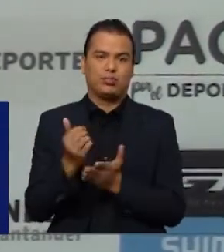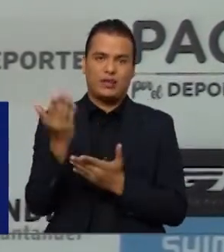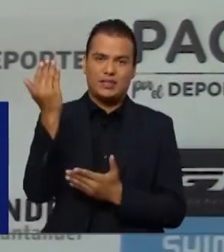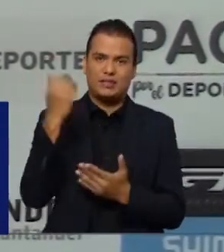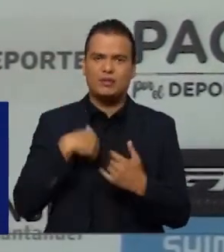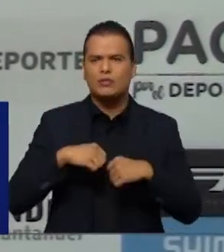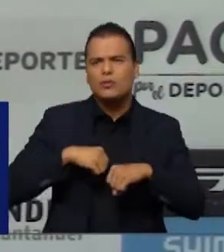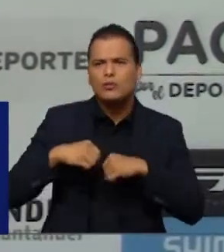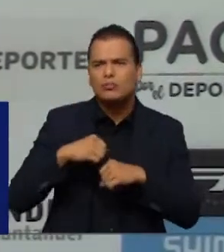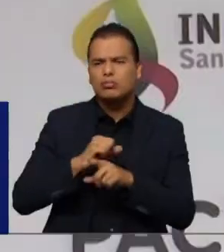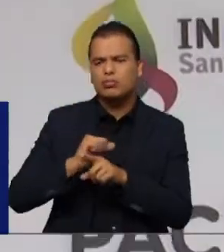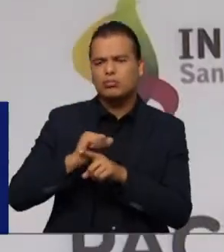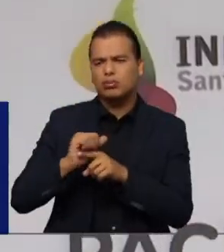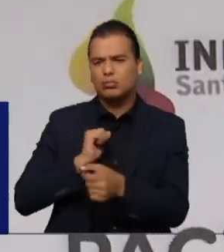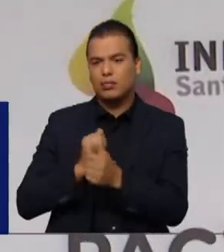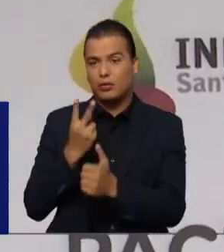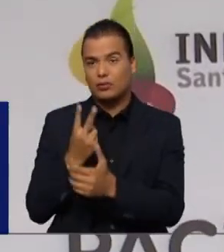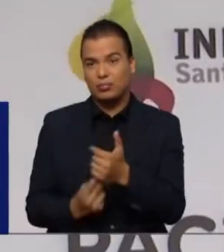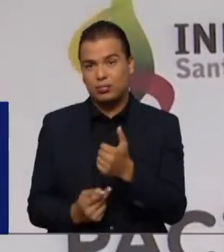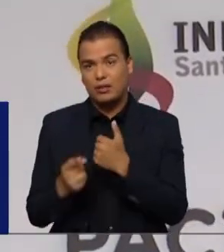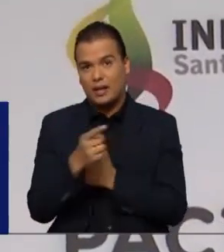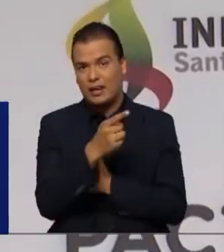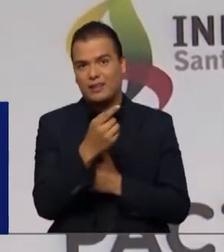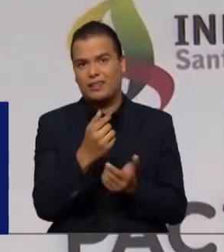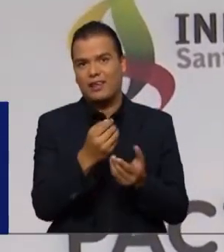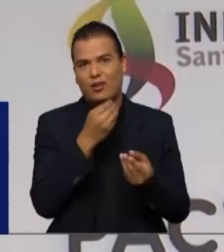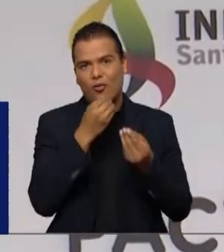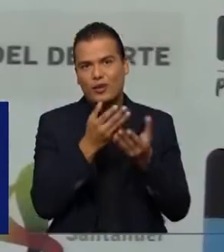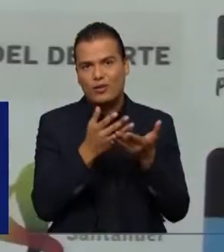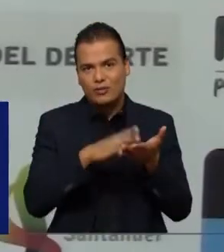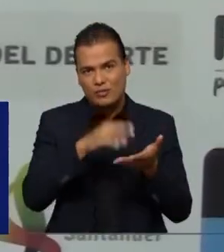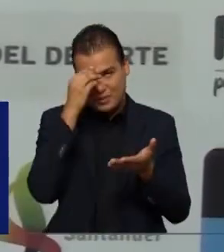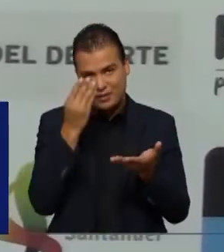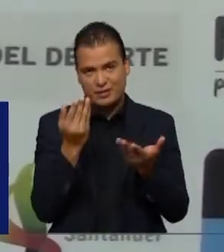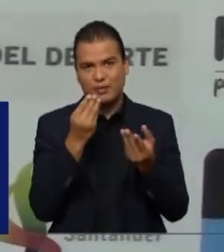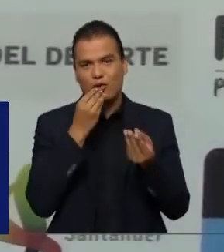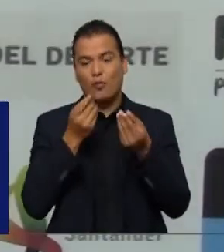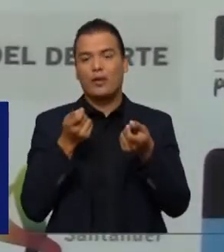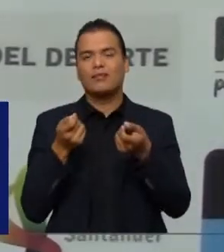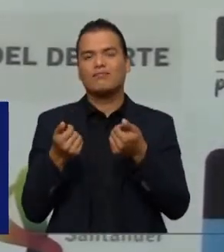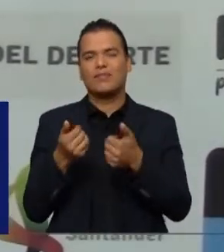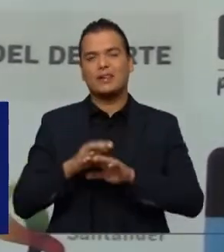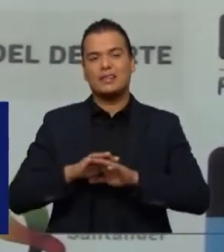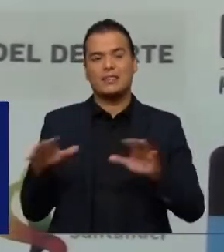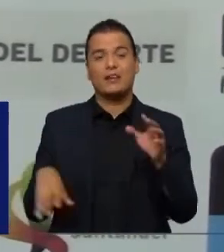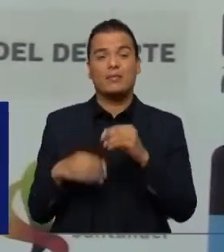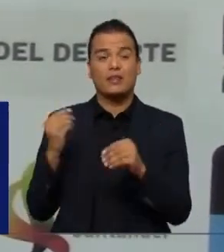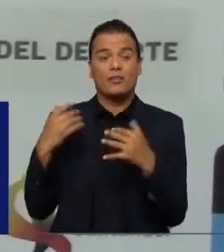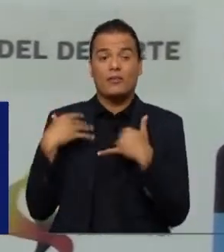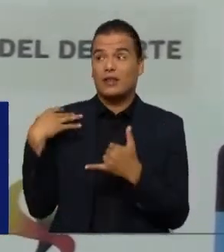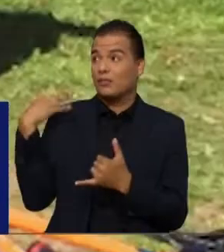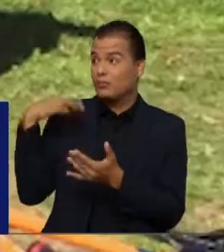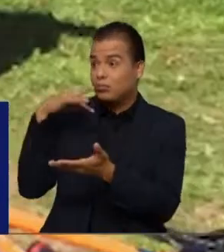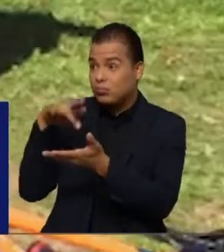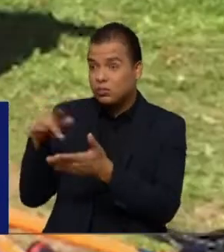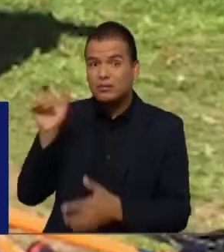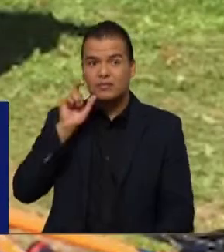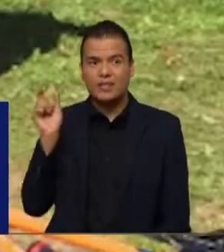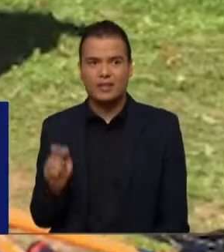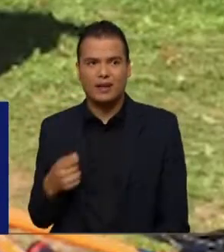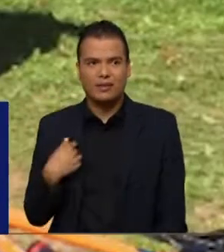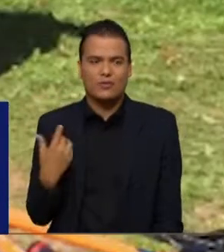para alimentarme mucho mejor. Me hizo muy feliz porque, digamos, que uno sí